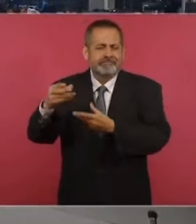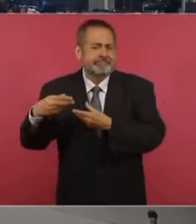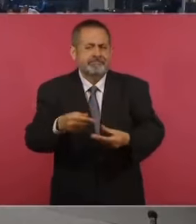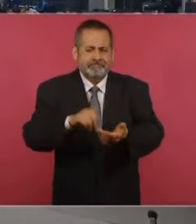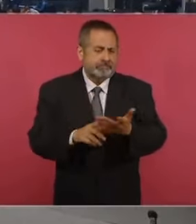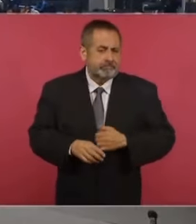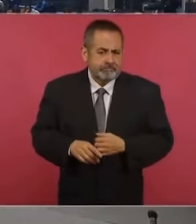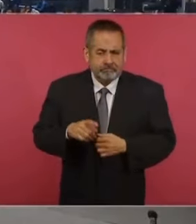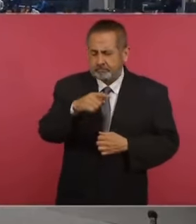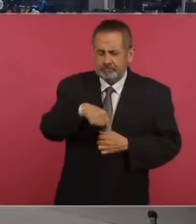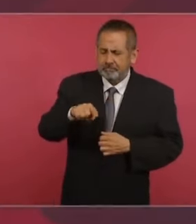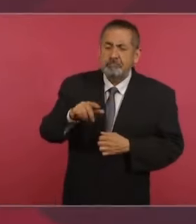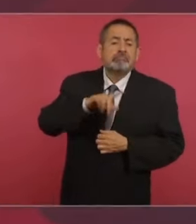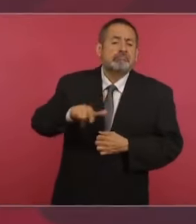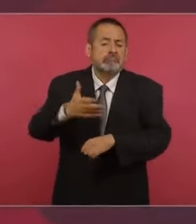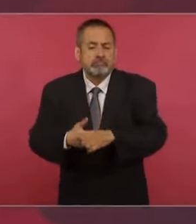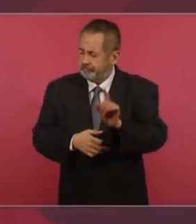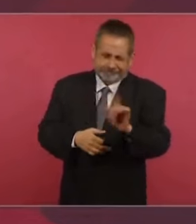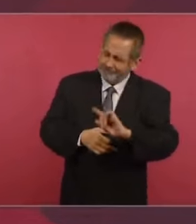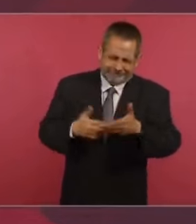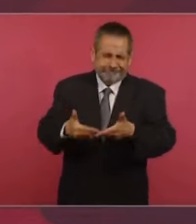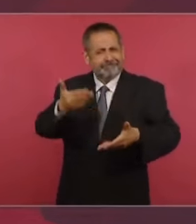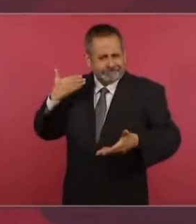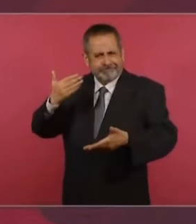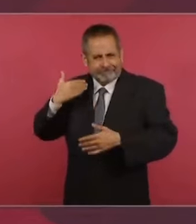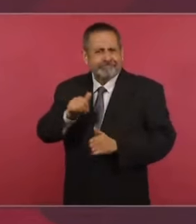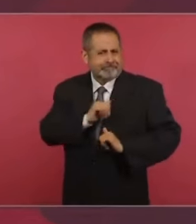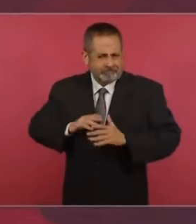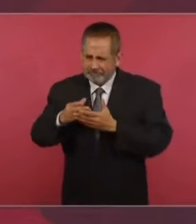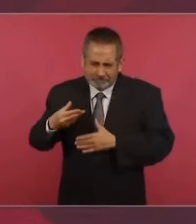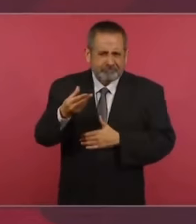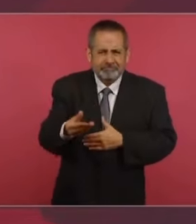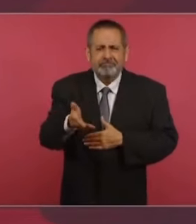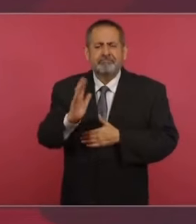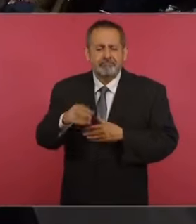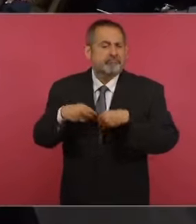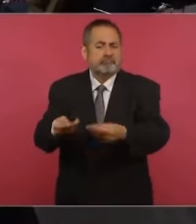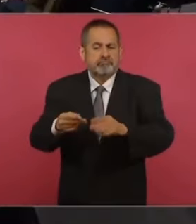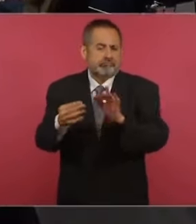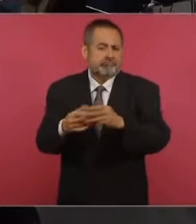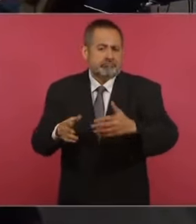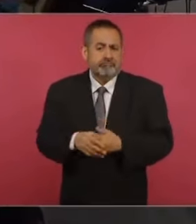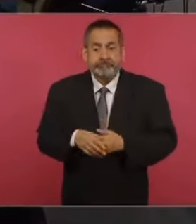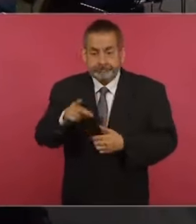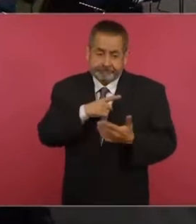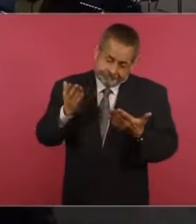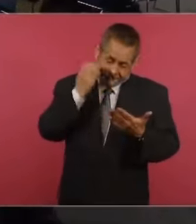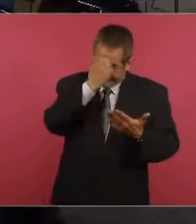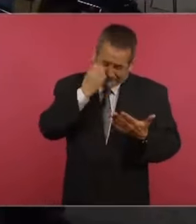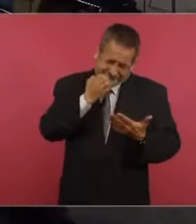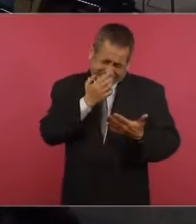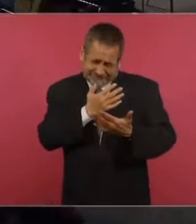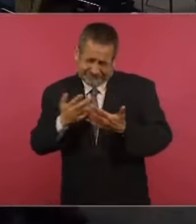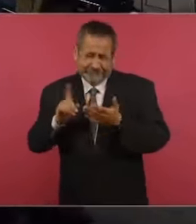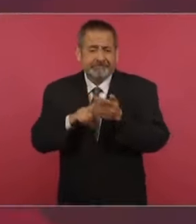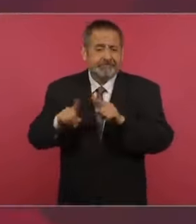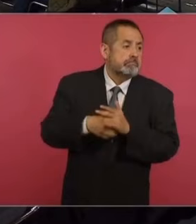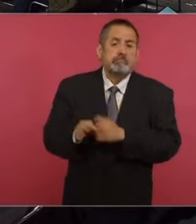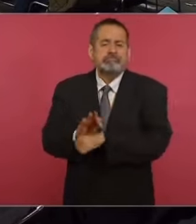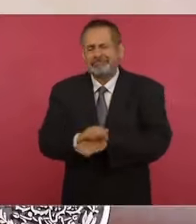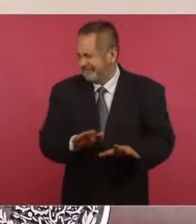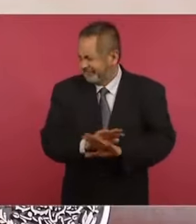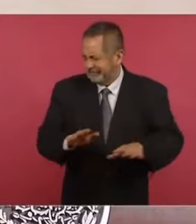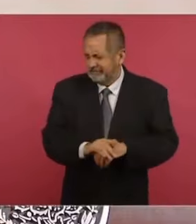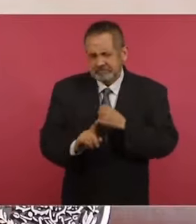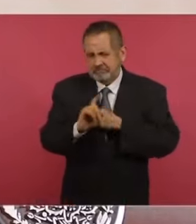que lo solicitaron los malos padres, ya lo habían entregado, todo. Lo que pasa es que entregaron y había que hacer una revisión de los documentos